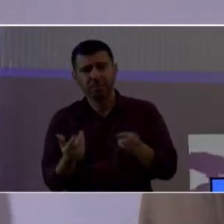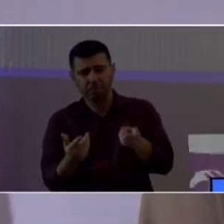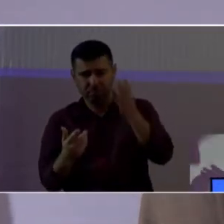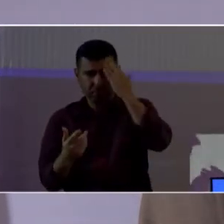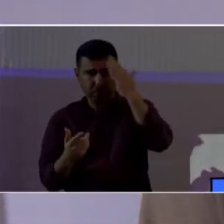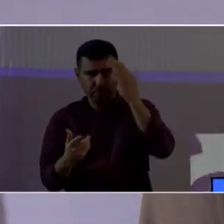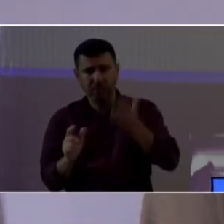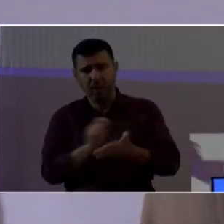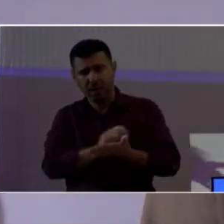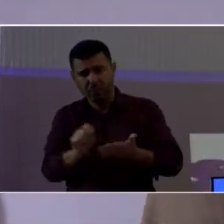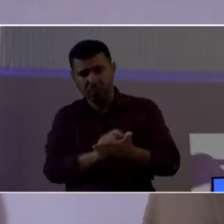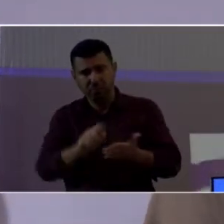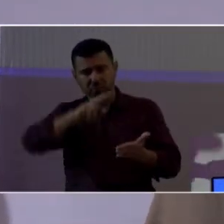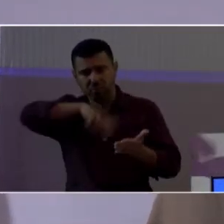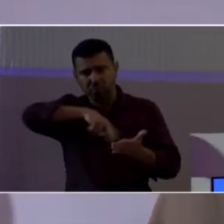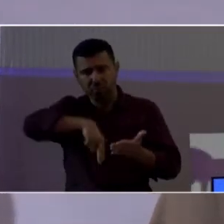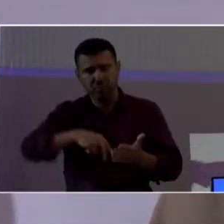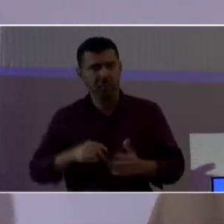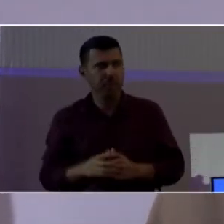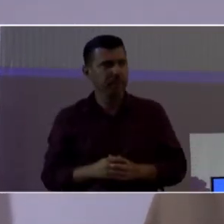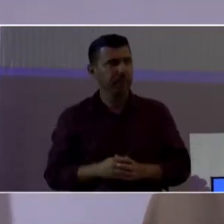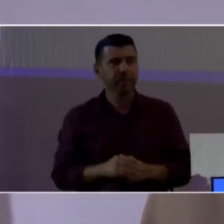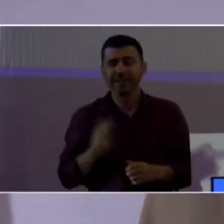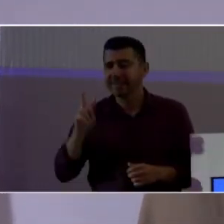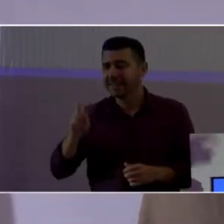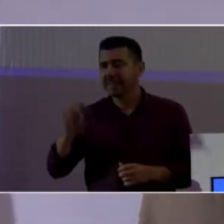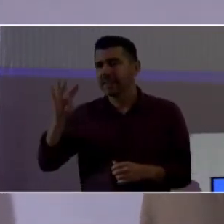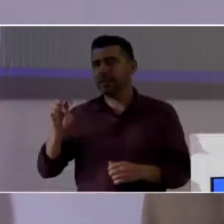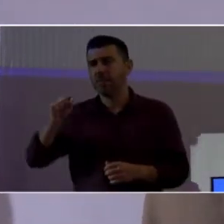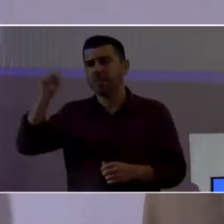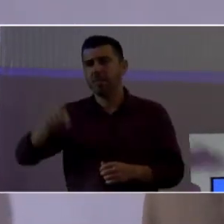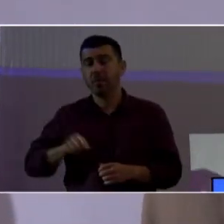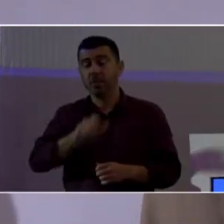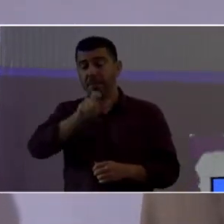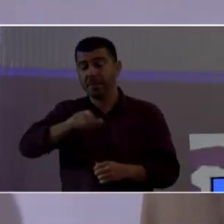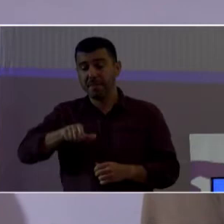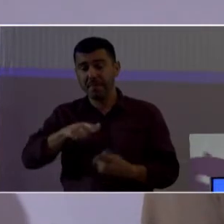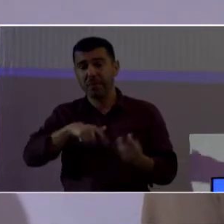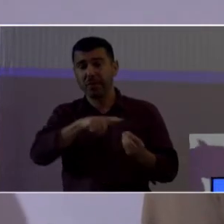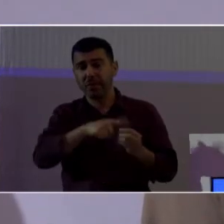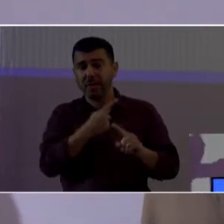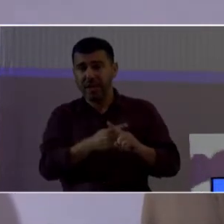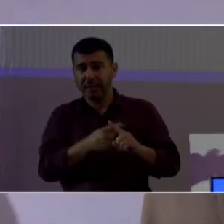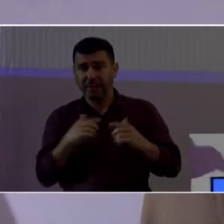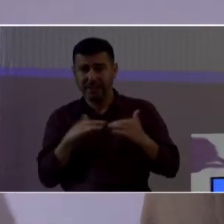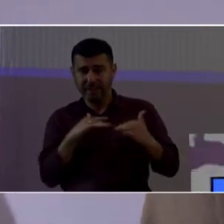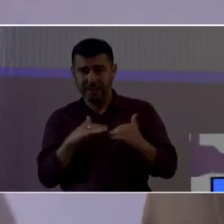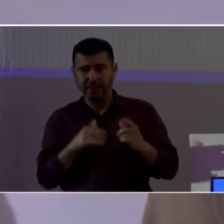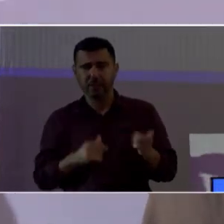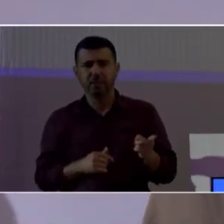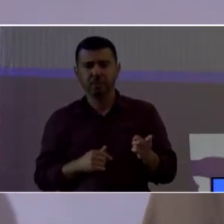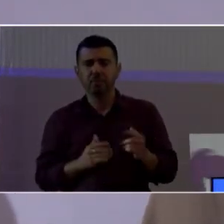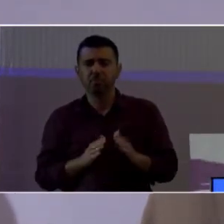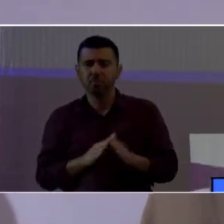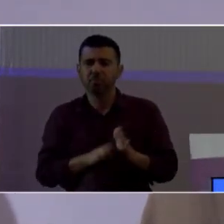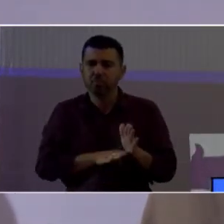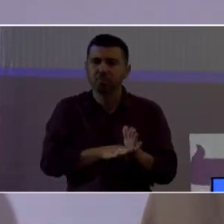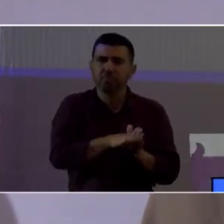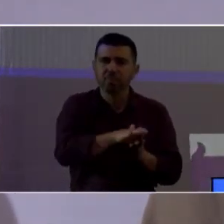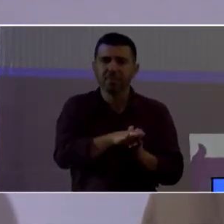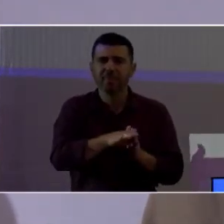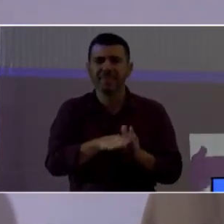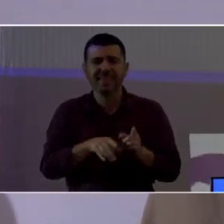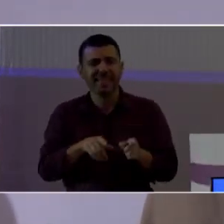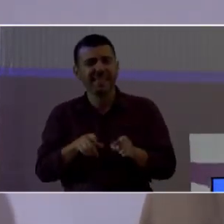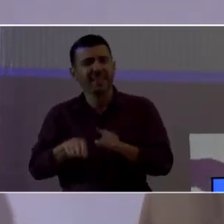leer, saben escribir. El 79% de ellos han avanzado en sus temas educativos